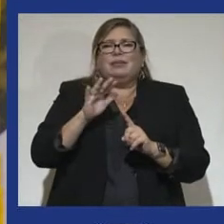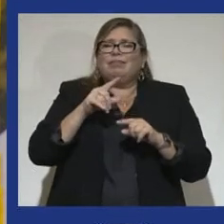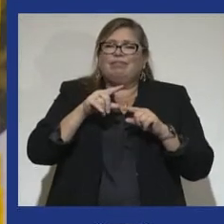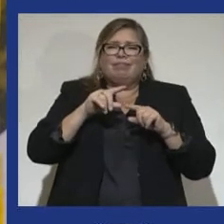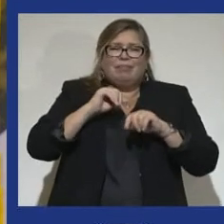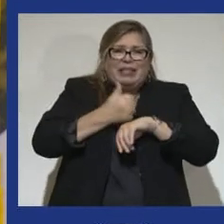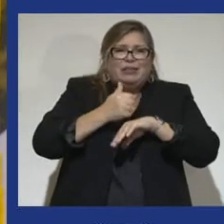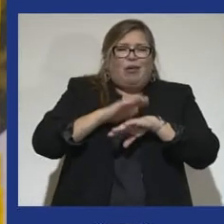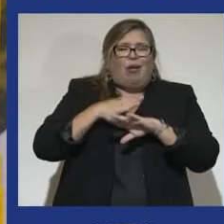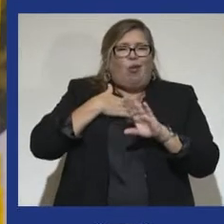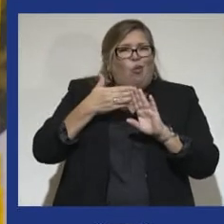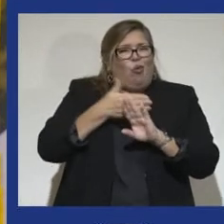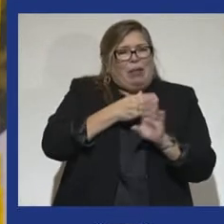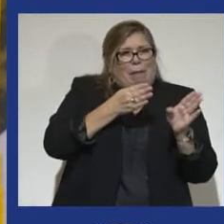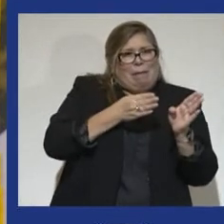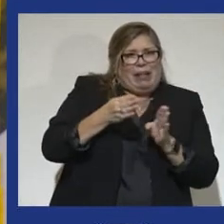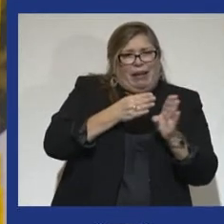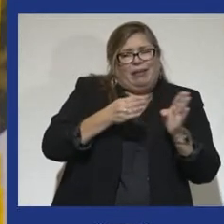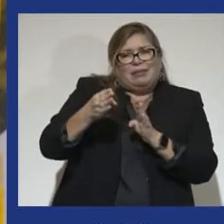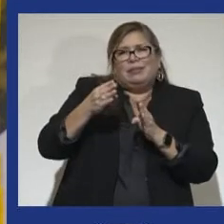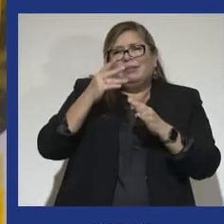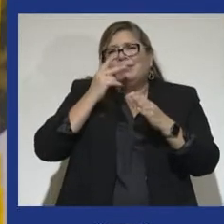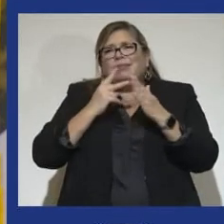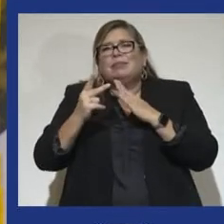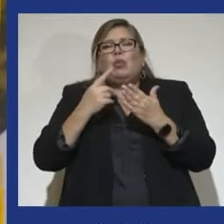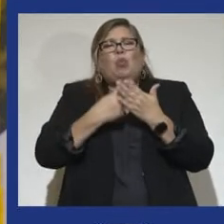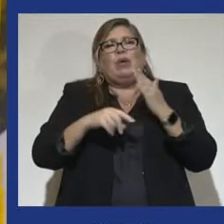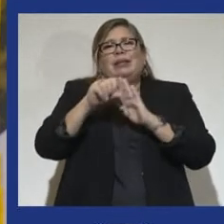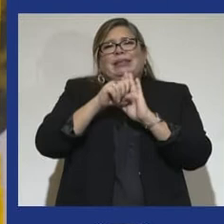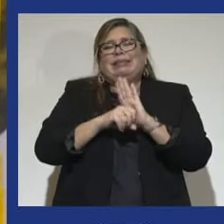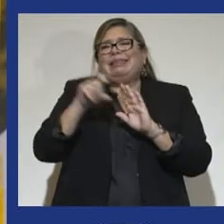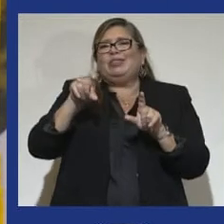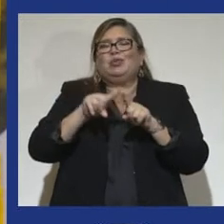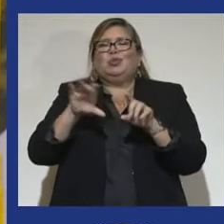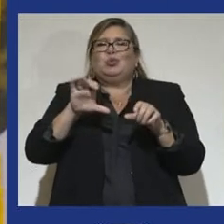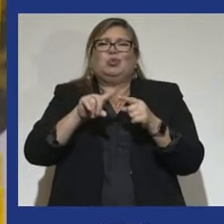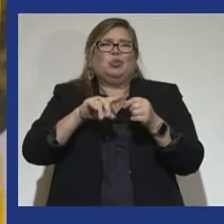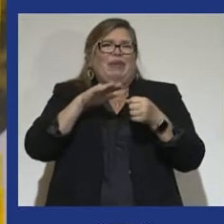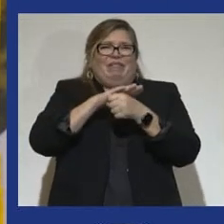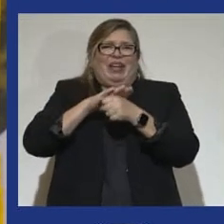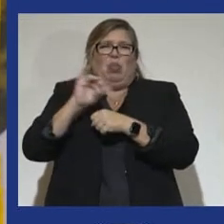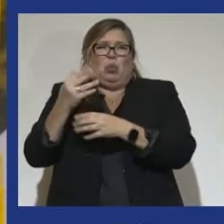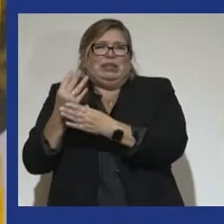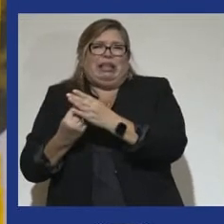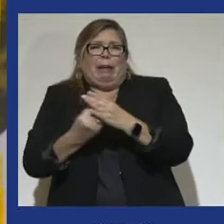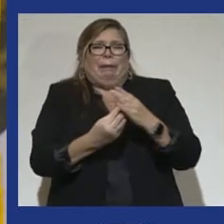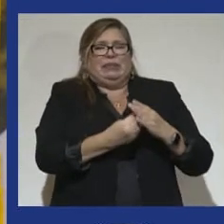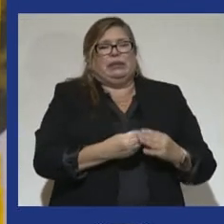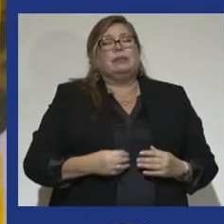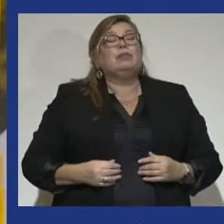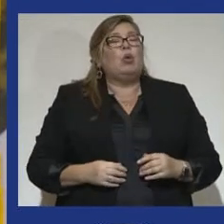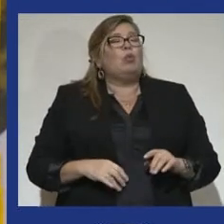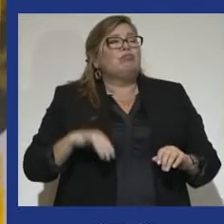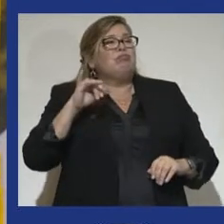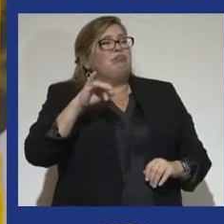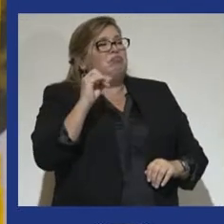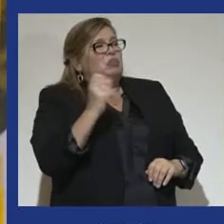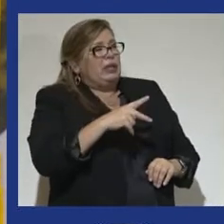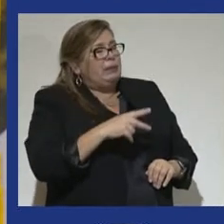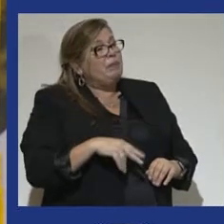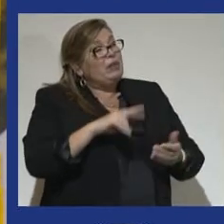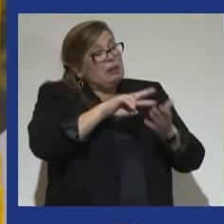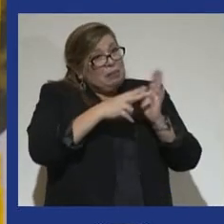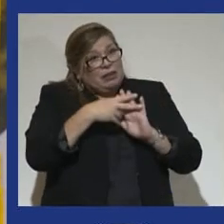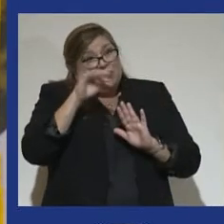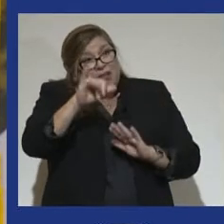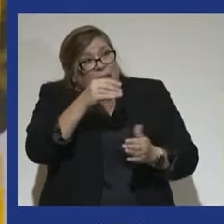presupuesto en base a los planes de plan desde lo que era necesario hacer en el estado para llenar las brechas para lograr eso así que si